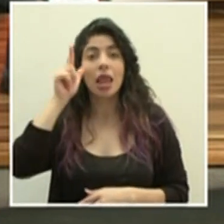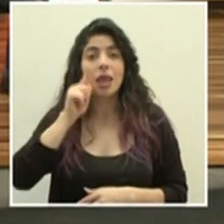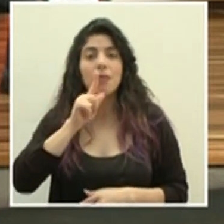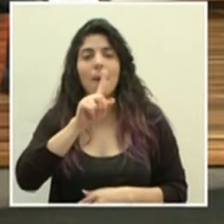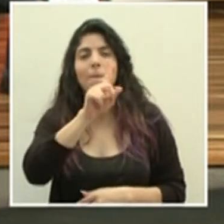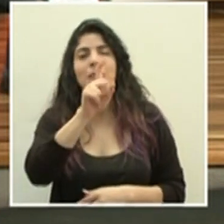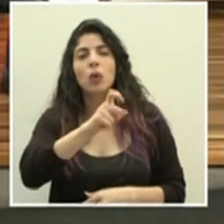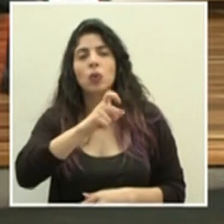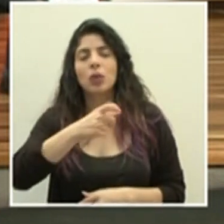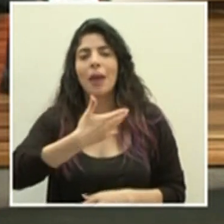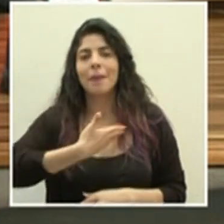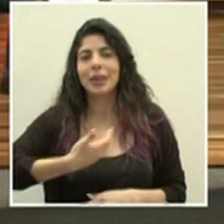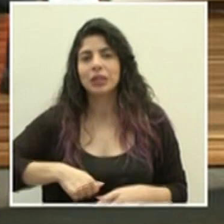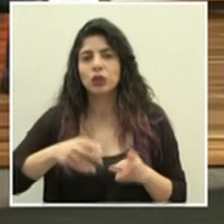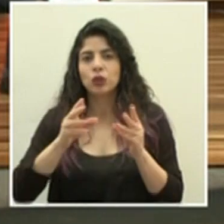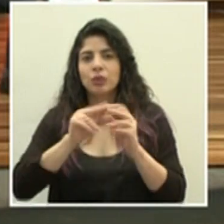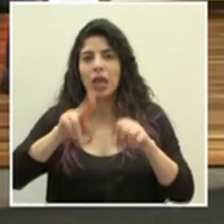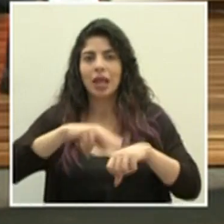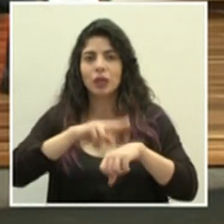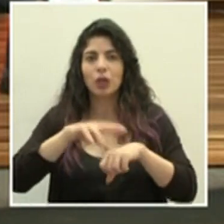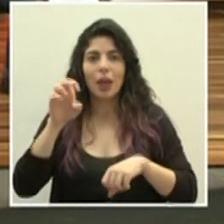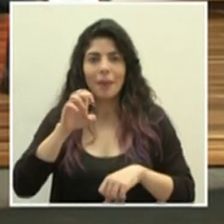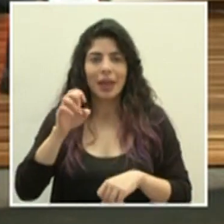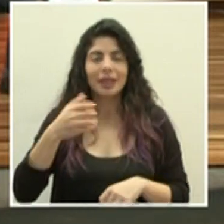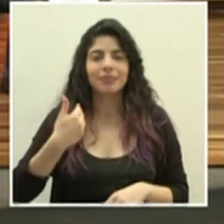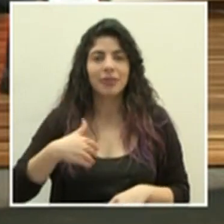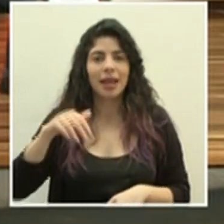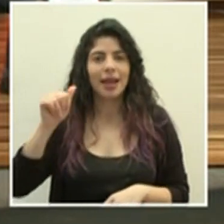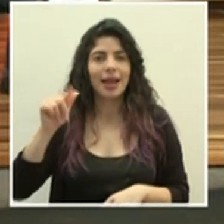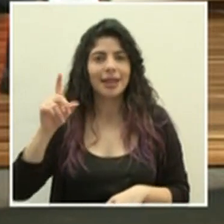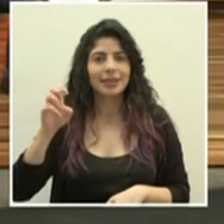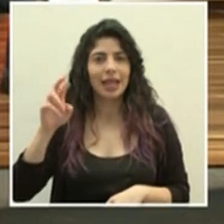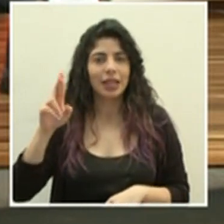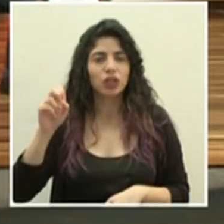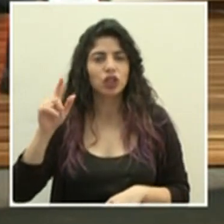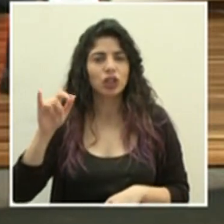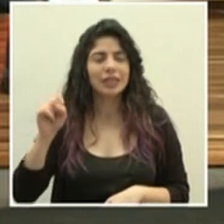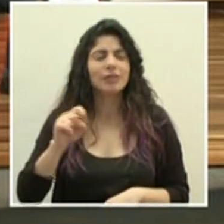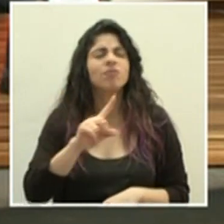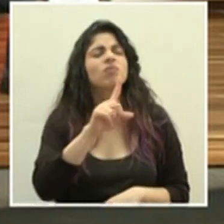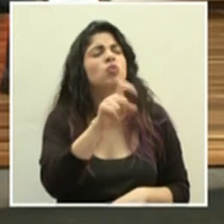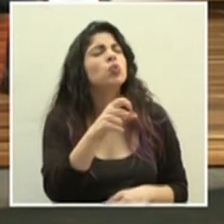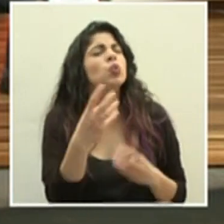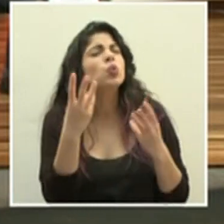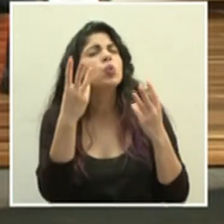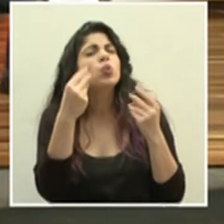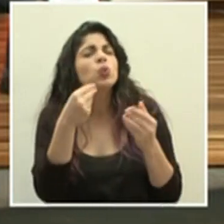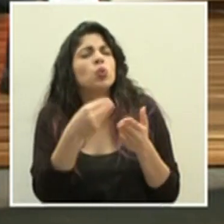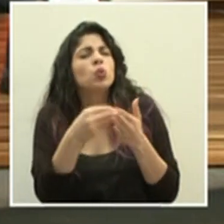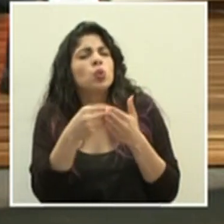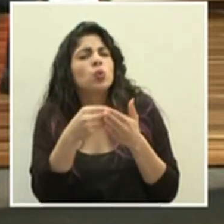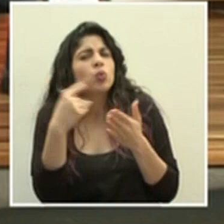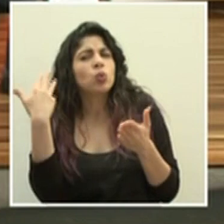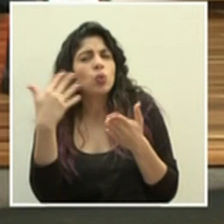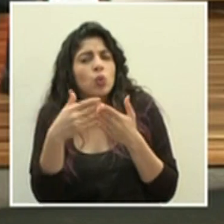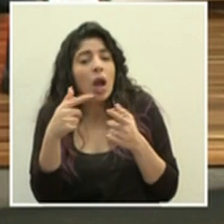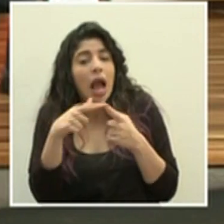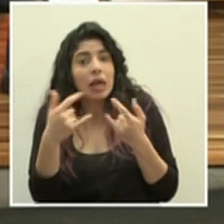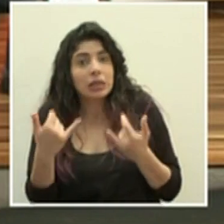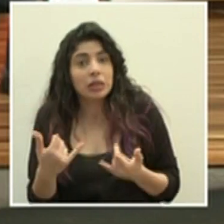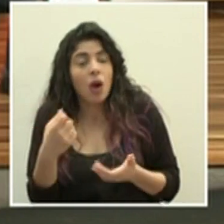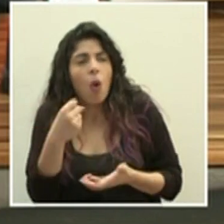al presidente de la Comisión Nacional de Emergencias, el señor Alexander Solís. ¿A cuánto asciende el monto invertido a la fecha en